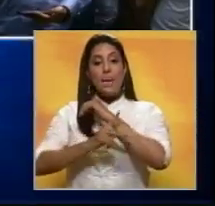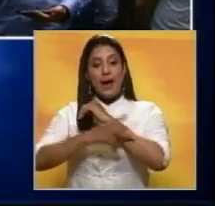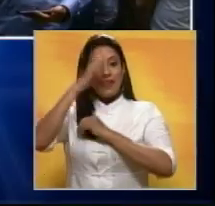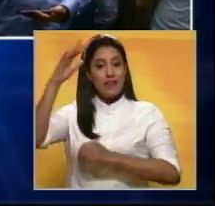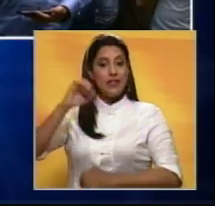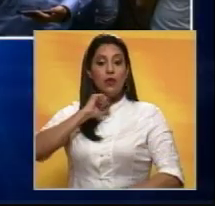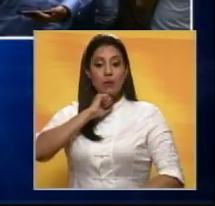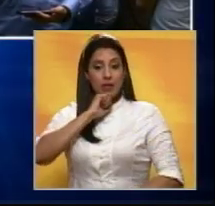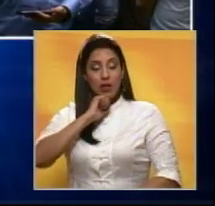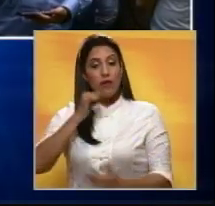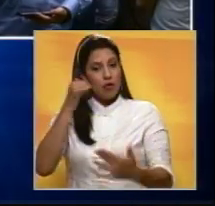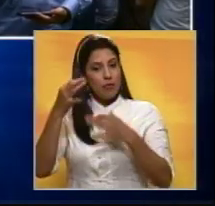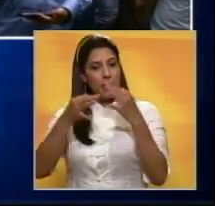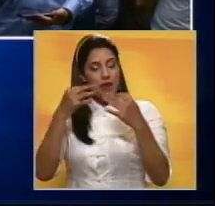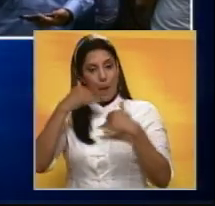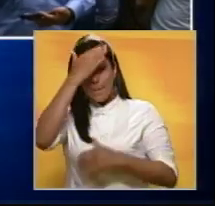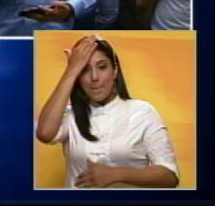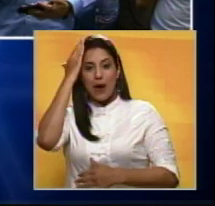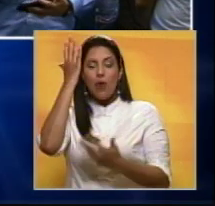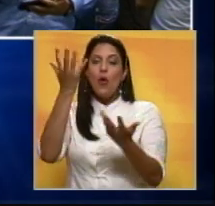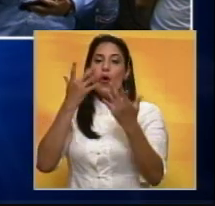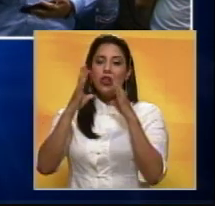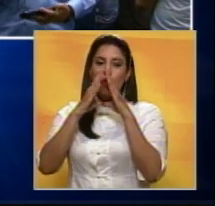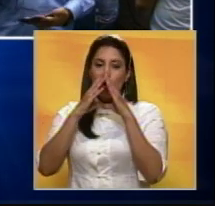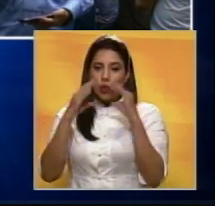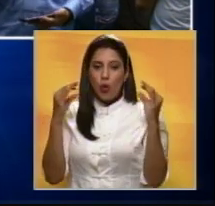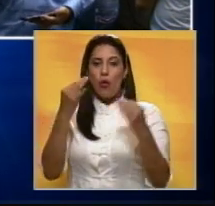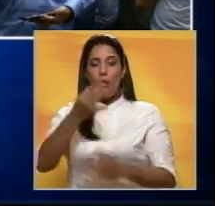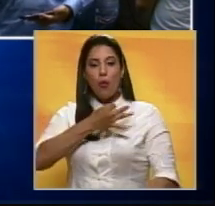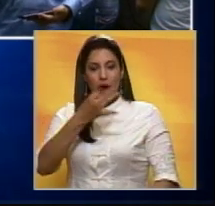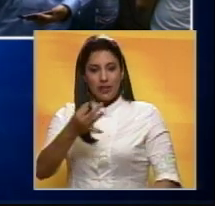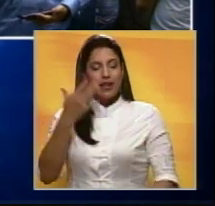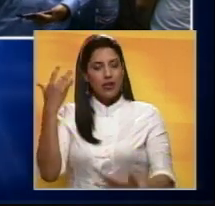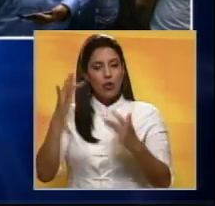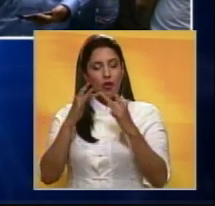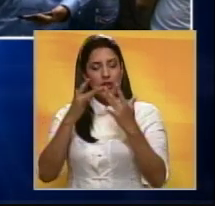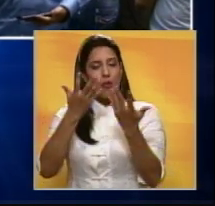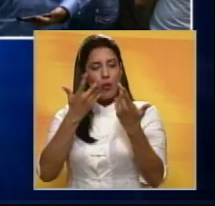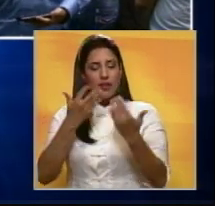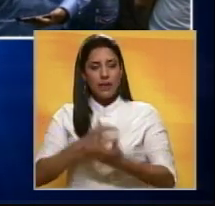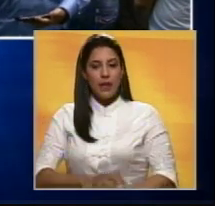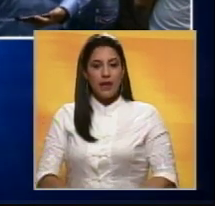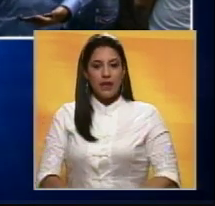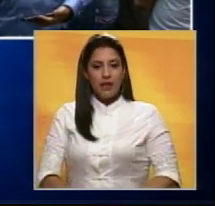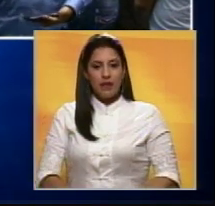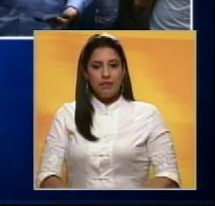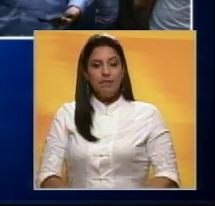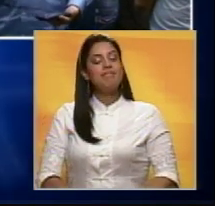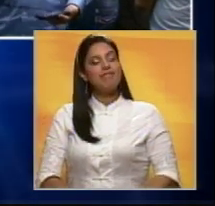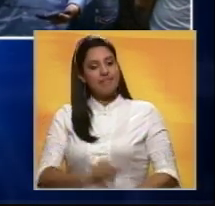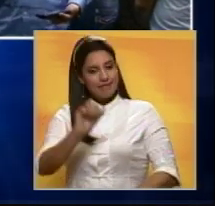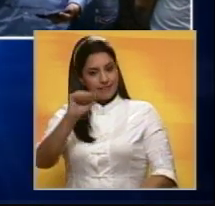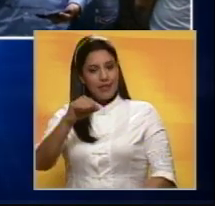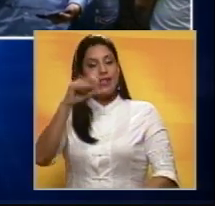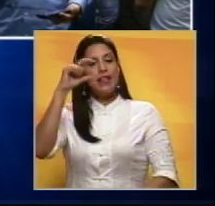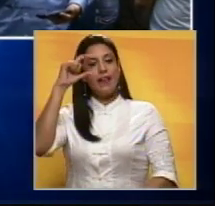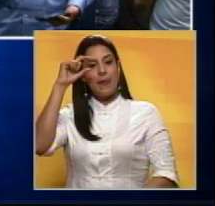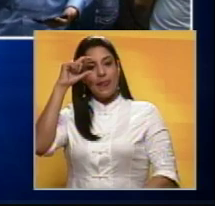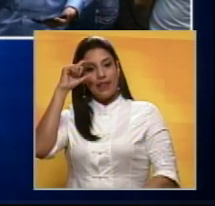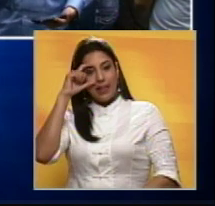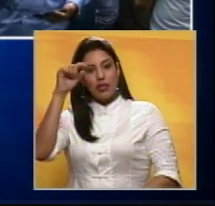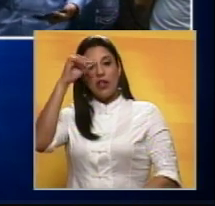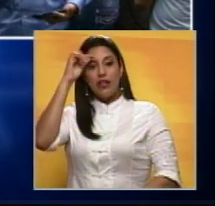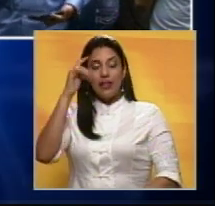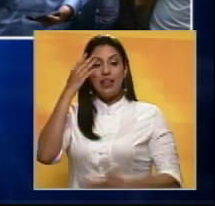Miranda. Manuel Covela, en vivo y directo, nos tiene los detalles. Manuel, buenas tardes, adelante, cuéntanos. Así es, Néstor, Endrina,